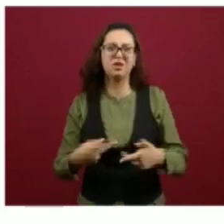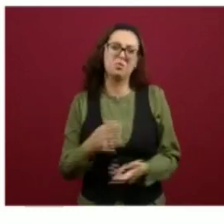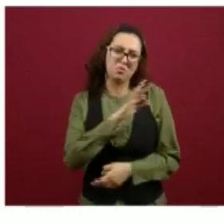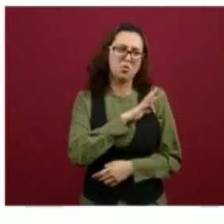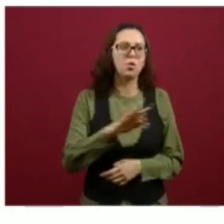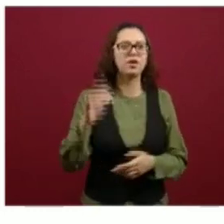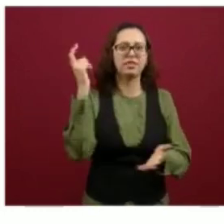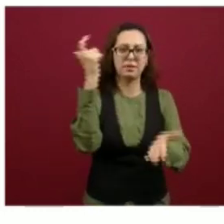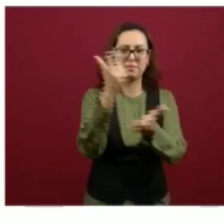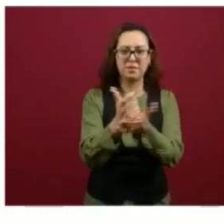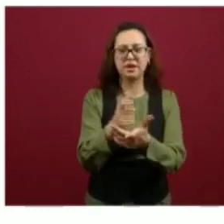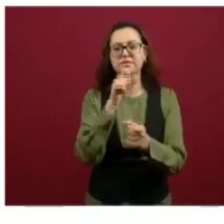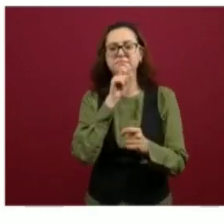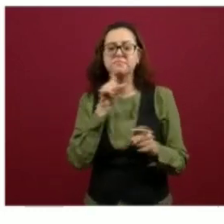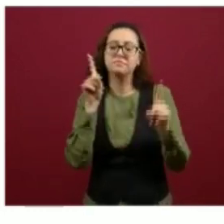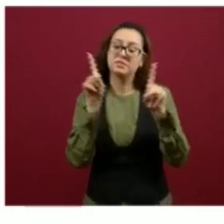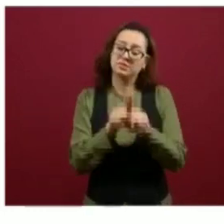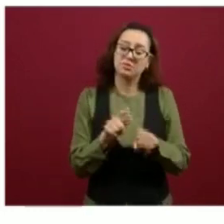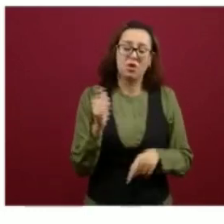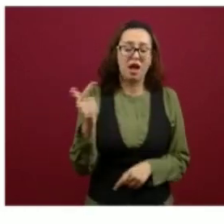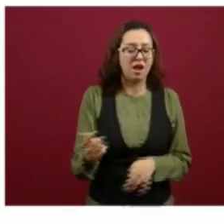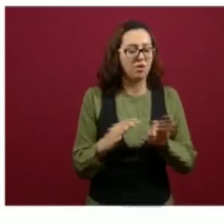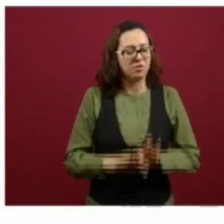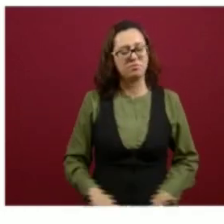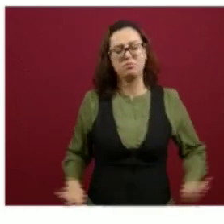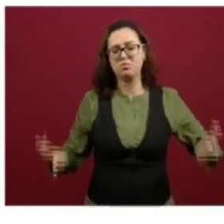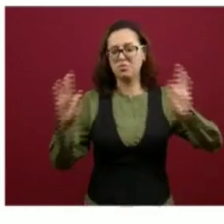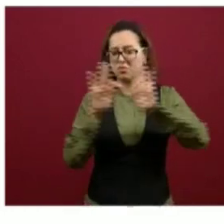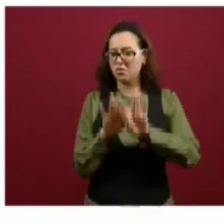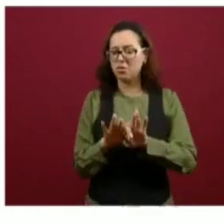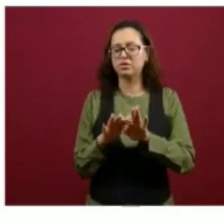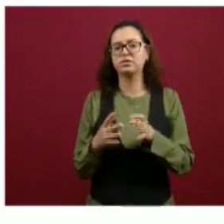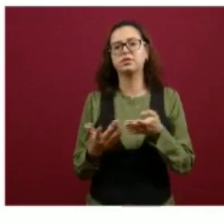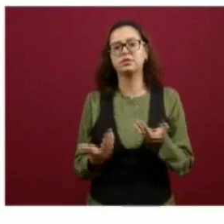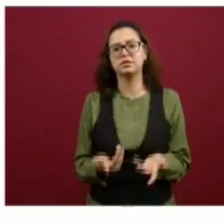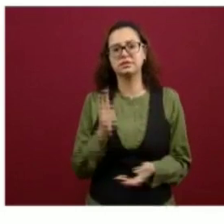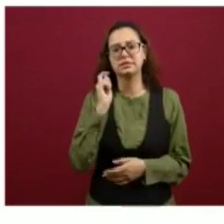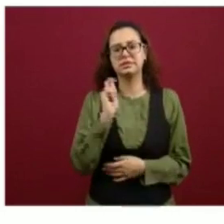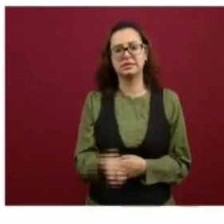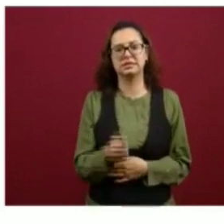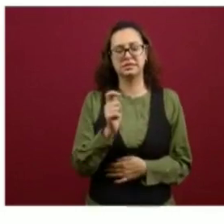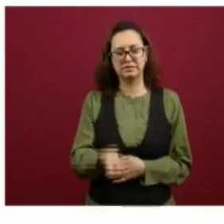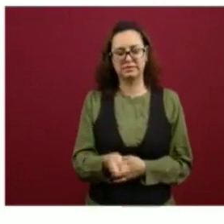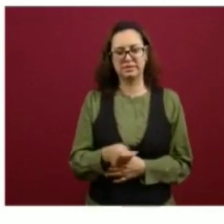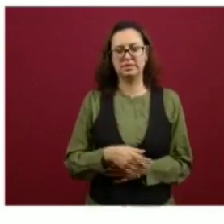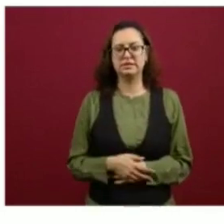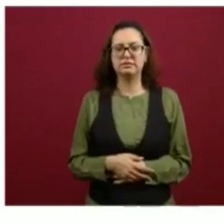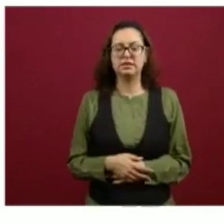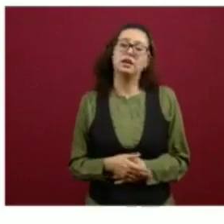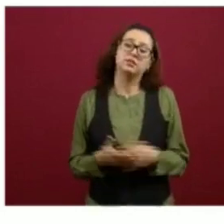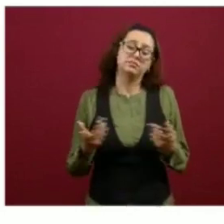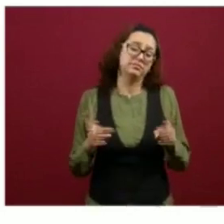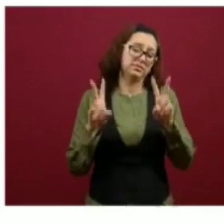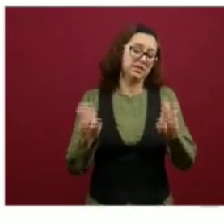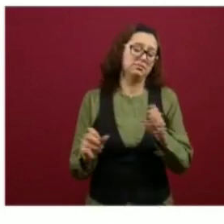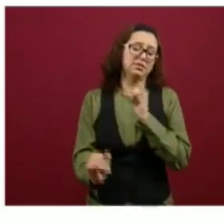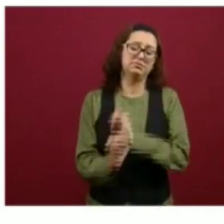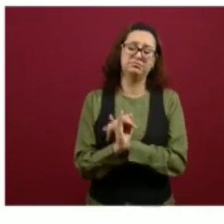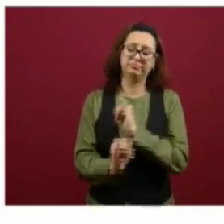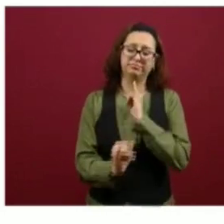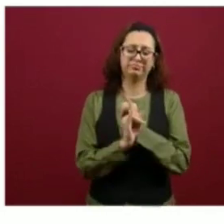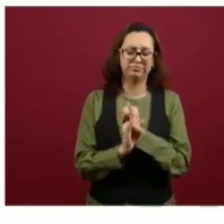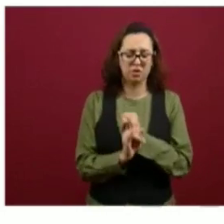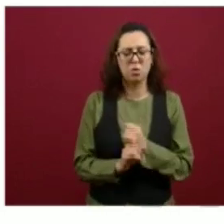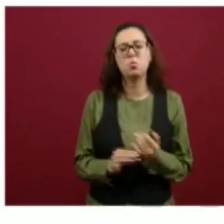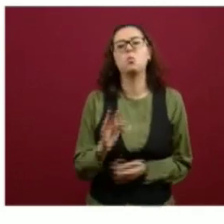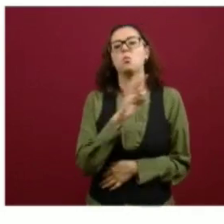Y desde luego, algo que nos parece vital, y usted también ha hablado de esto, señor presidente, que es la integración digital. Creo que podemos crear